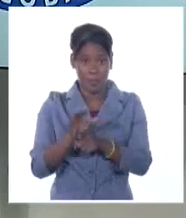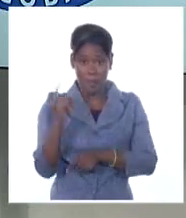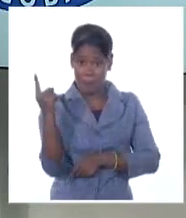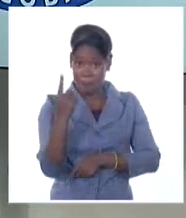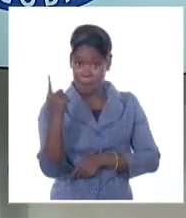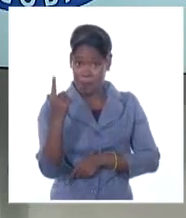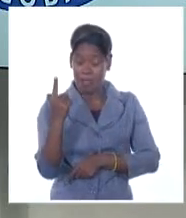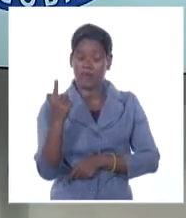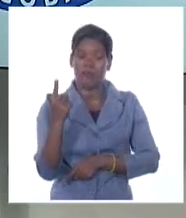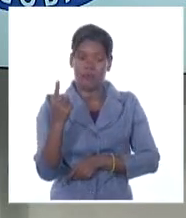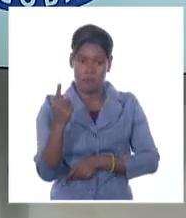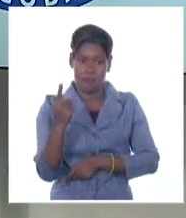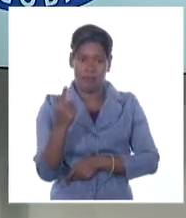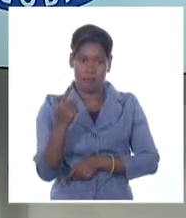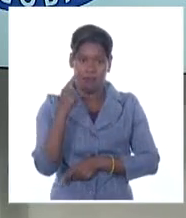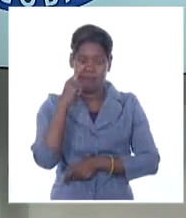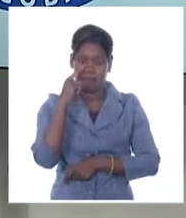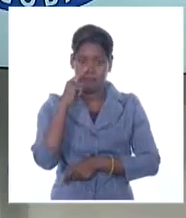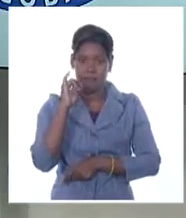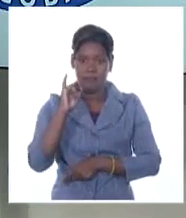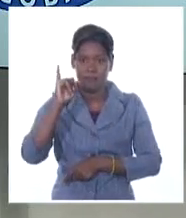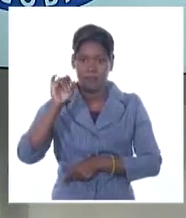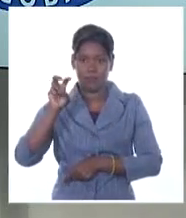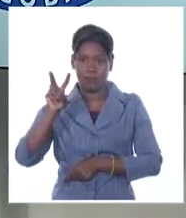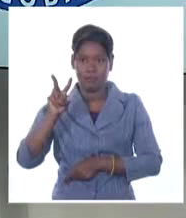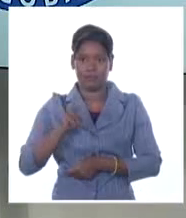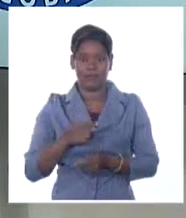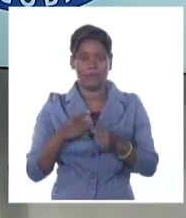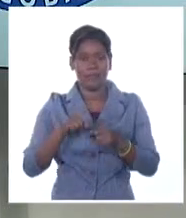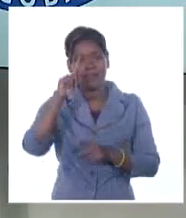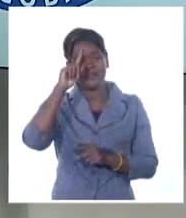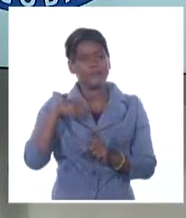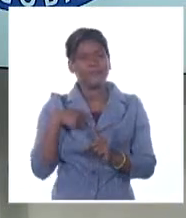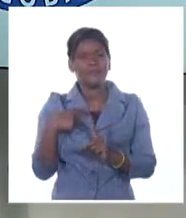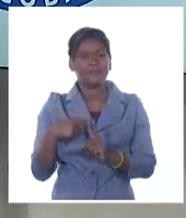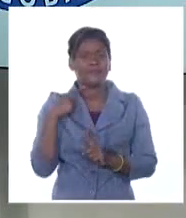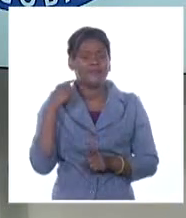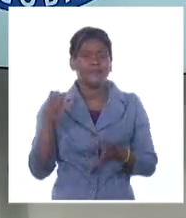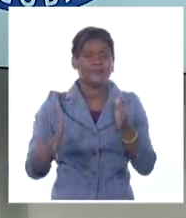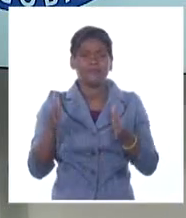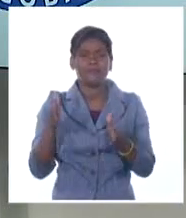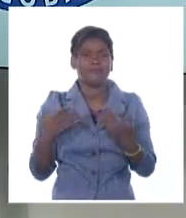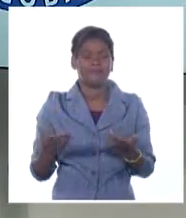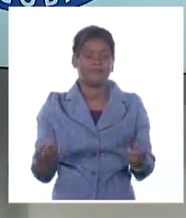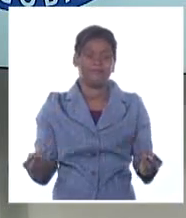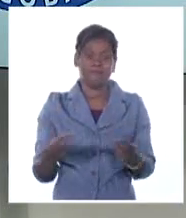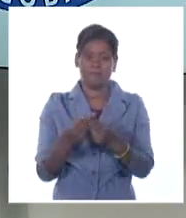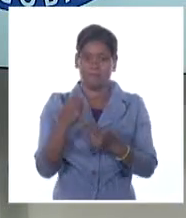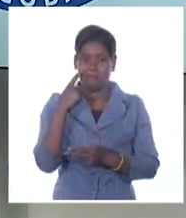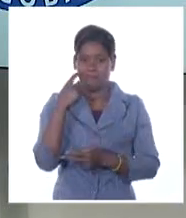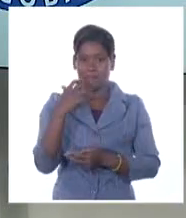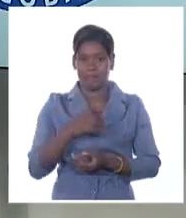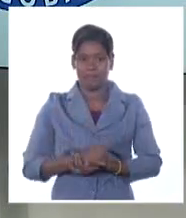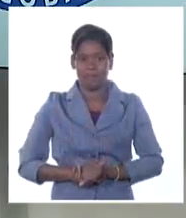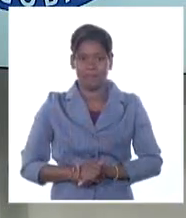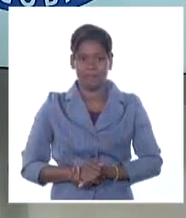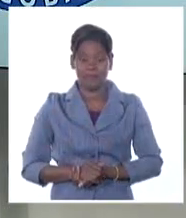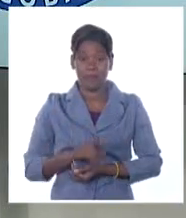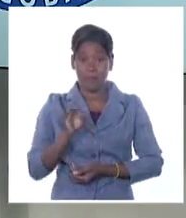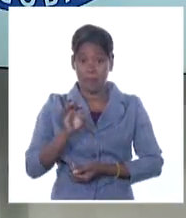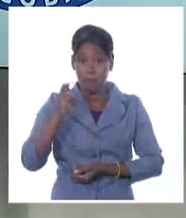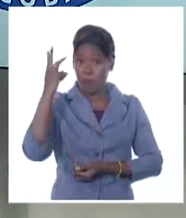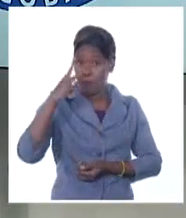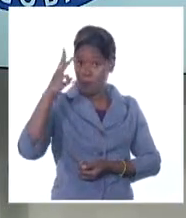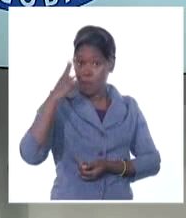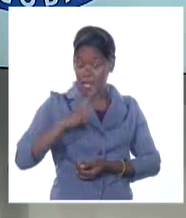esta serie 62. Pero en septiembre de este año habrá un evento promocional en México y